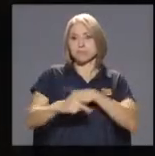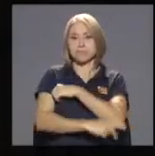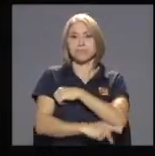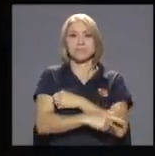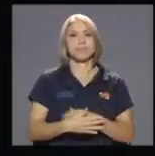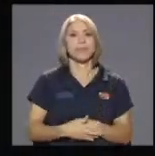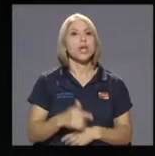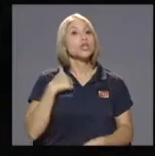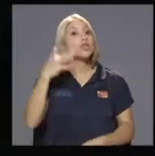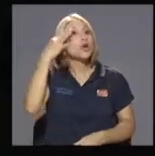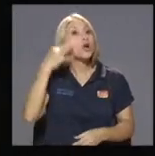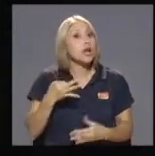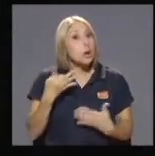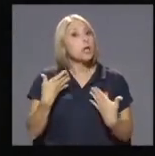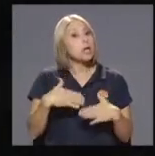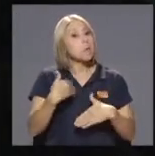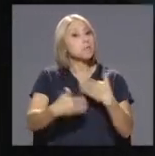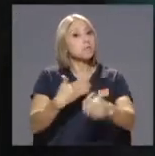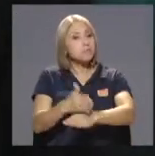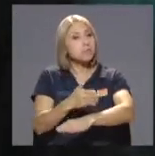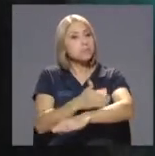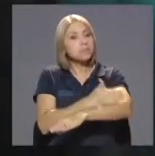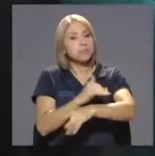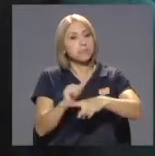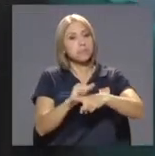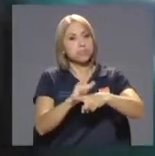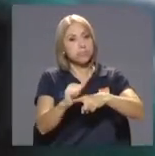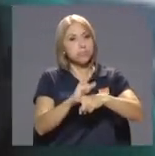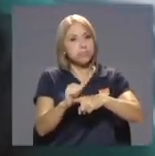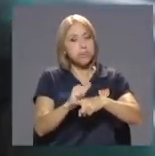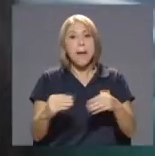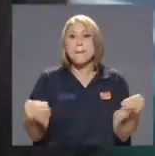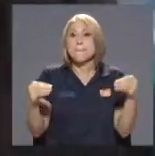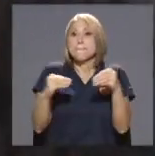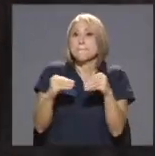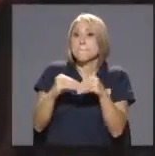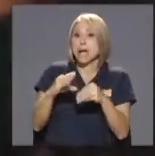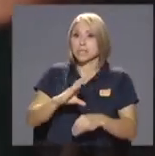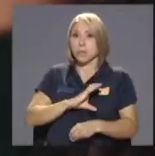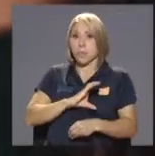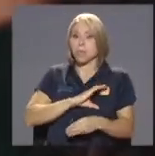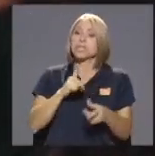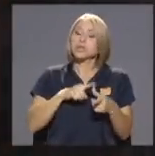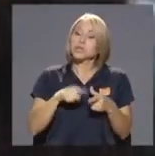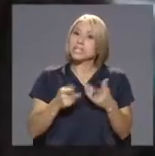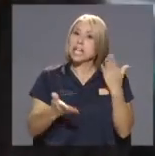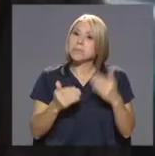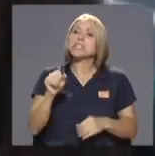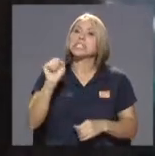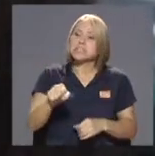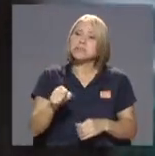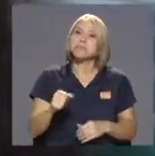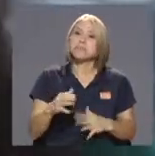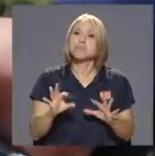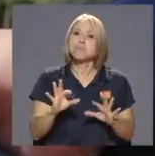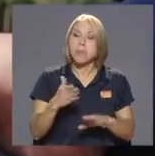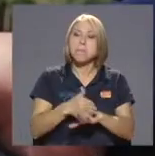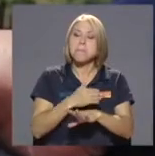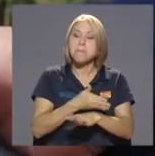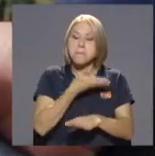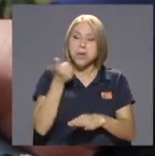que mientras mejore la capacitación y más personal, yo creo que tal vez probablemente sí, mejore.